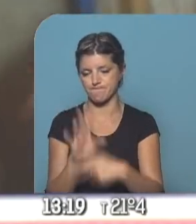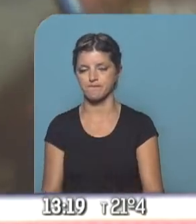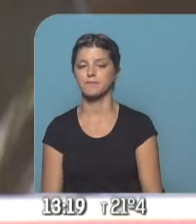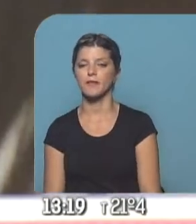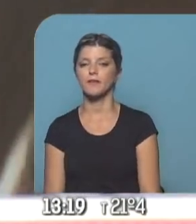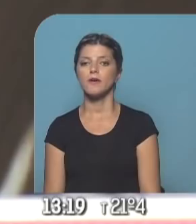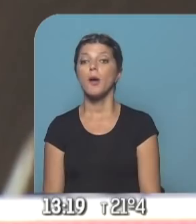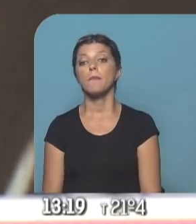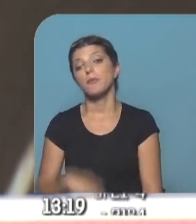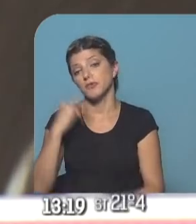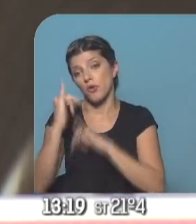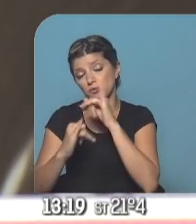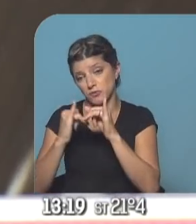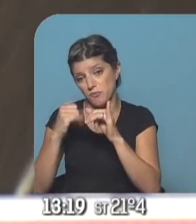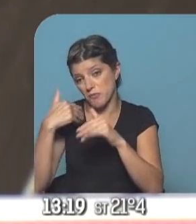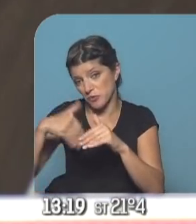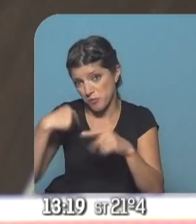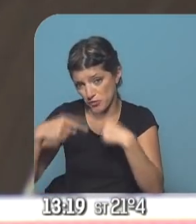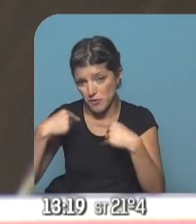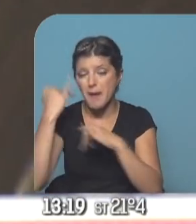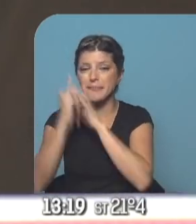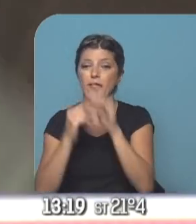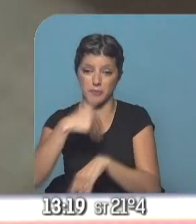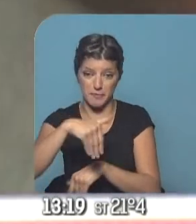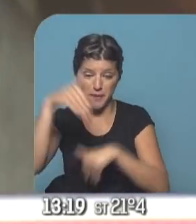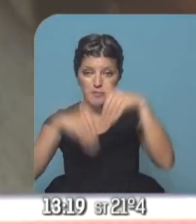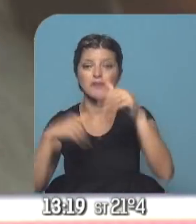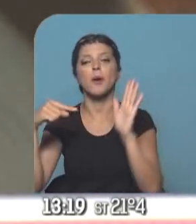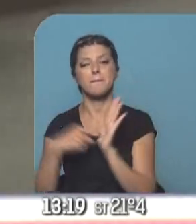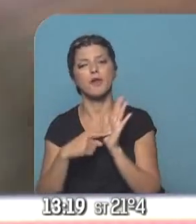Chile justamente porque estamos muy cerca de las elecciones, pero vamos a seguir hablando de Chile en otros programas.